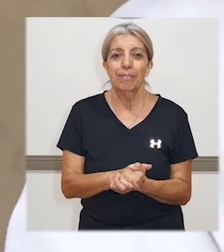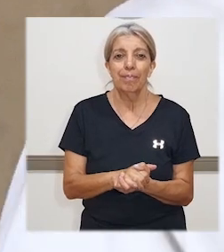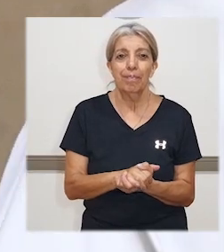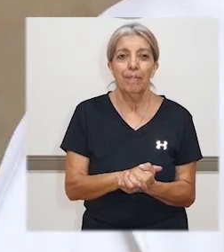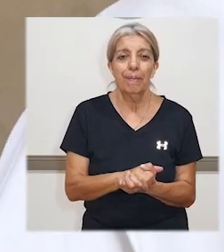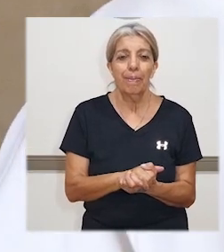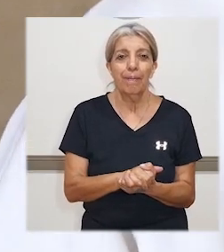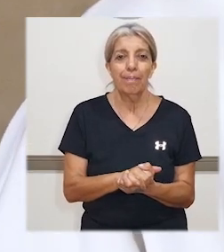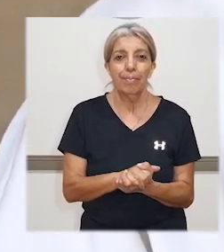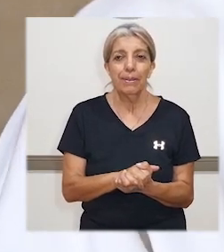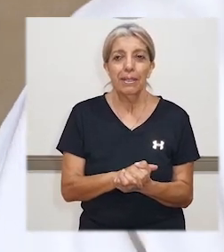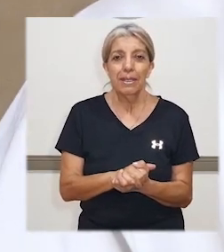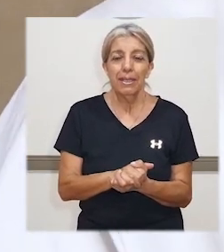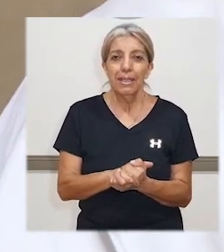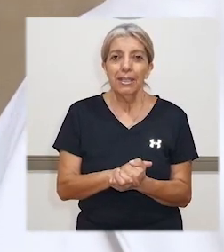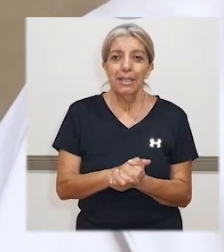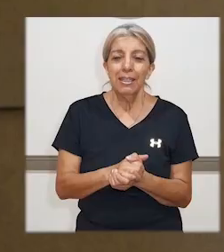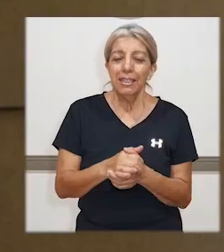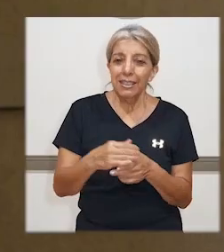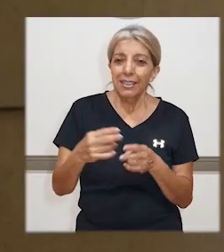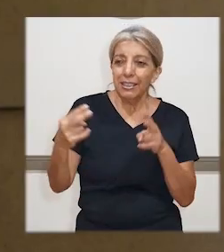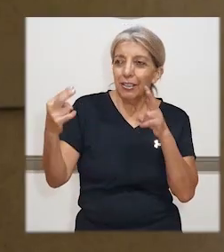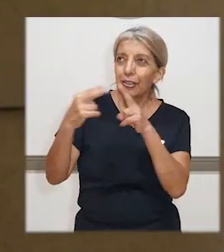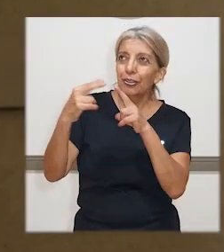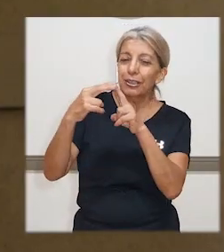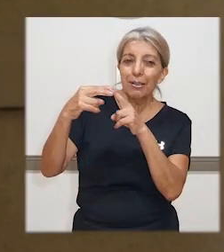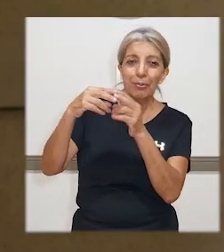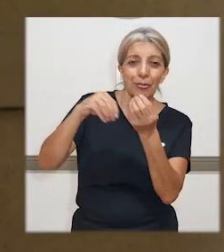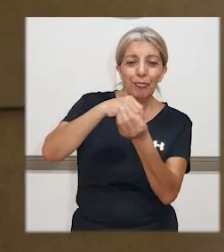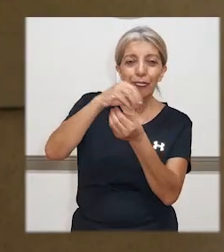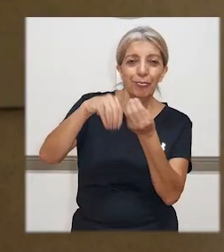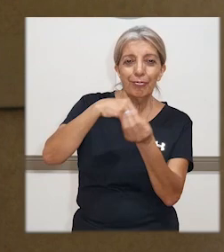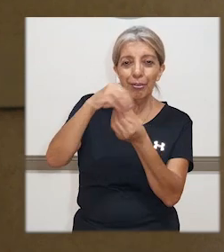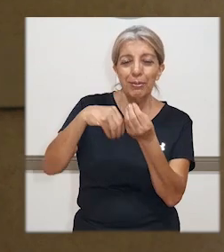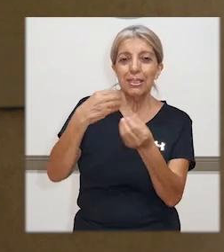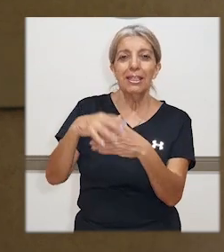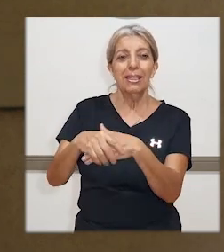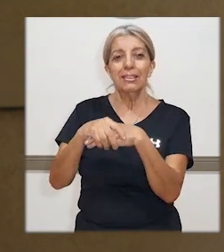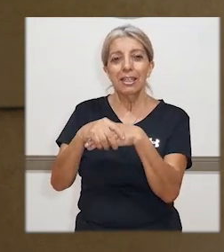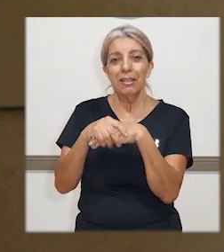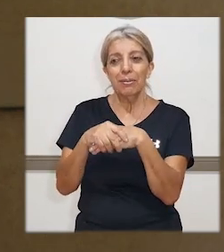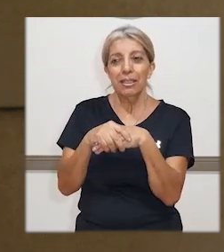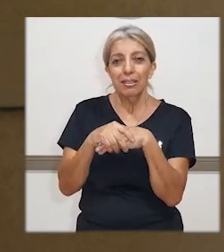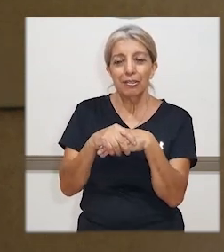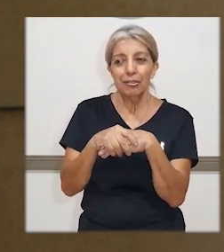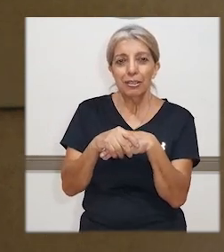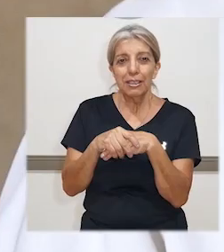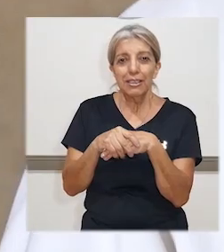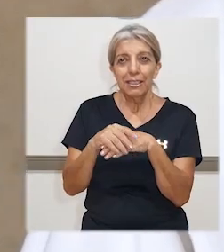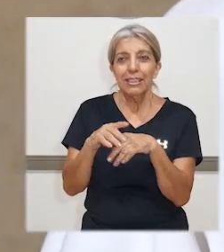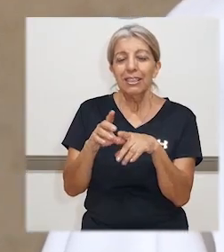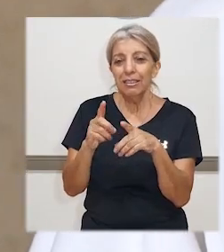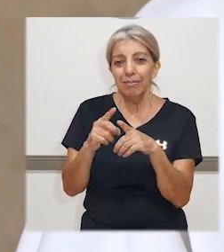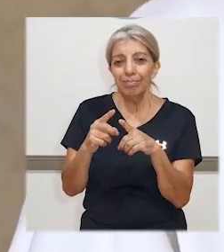encontramos hermanos, donde encontramos familia, donde encontramos diversidad de dones, de talentos, de carismas